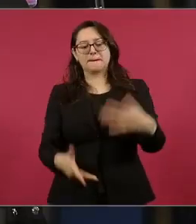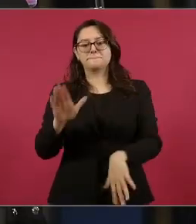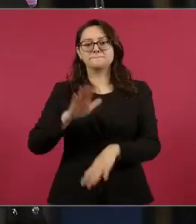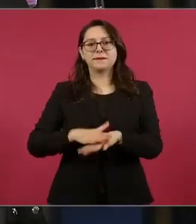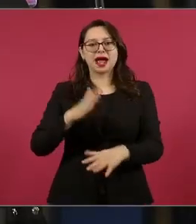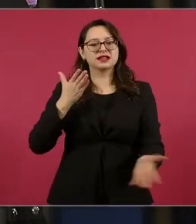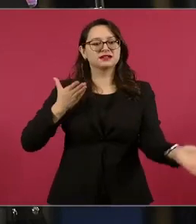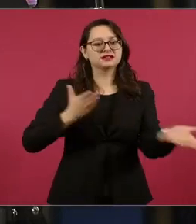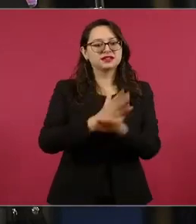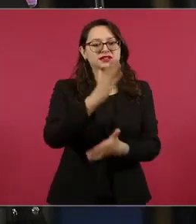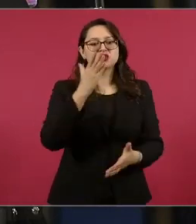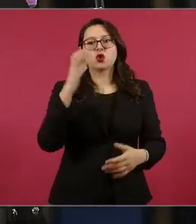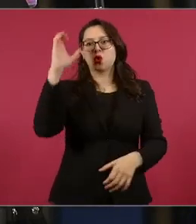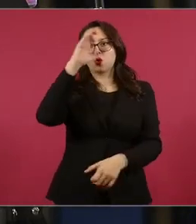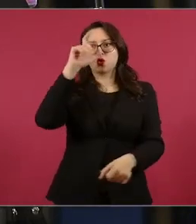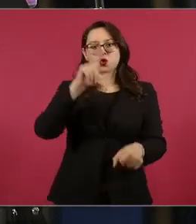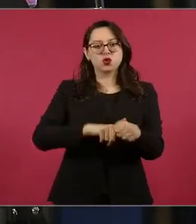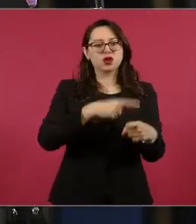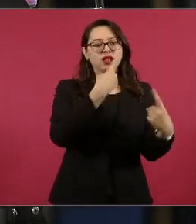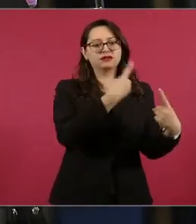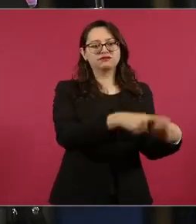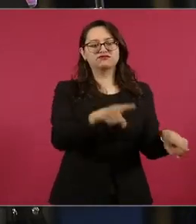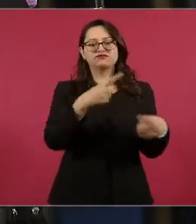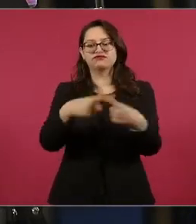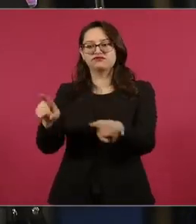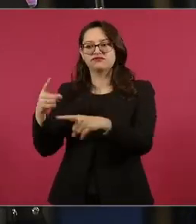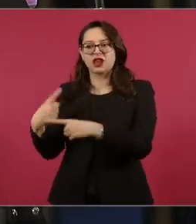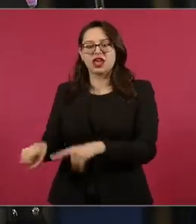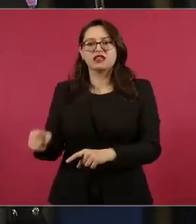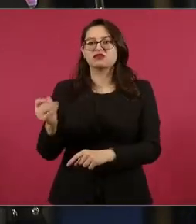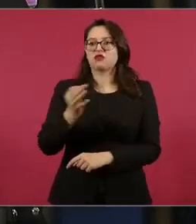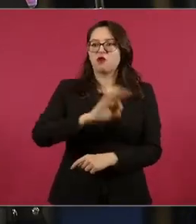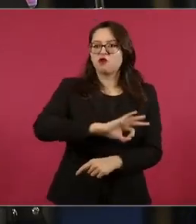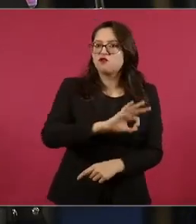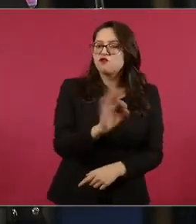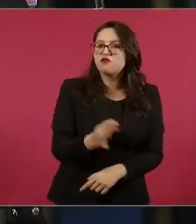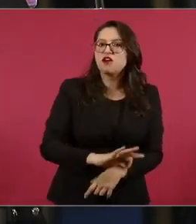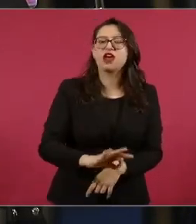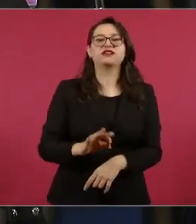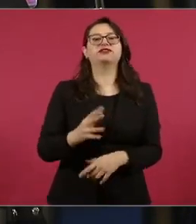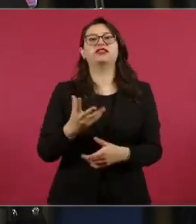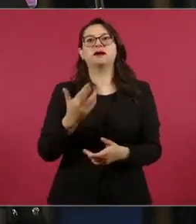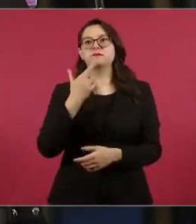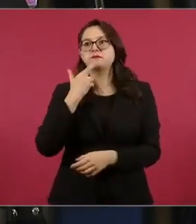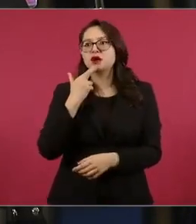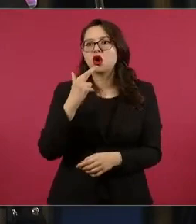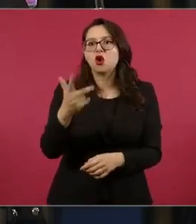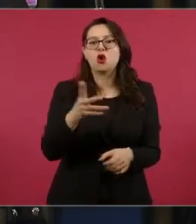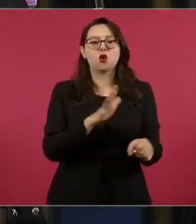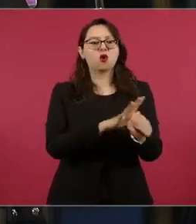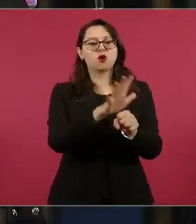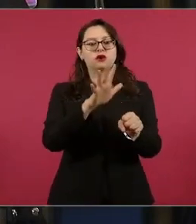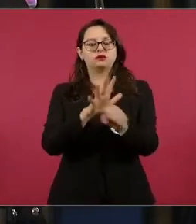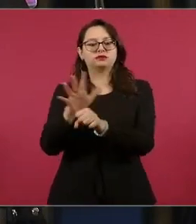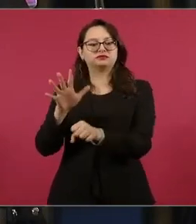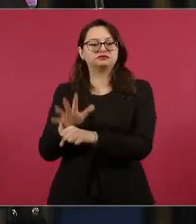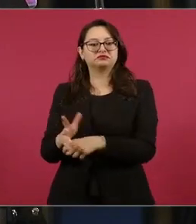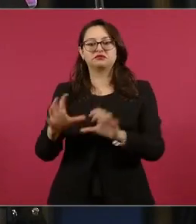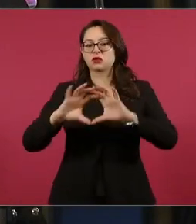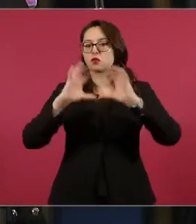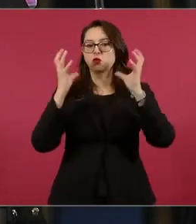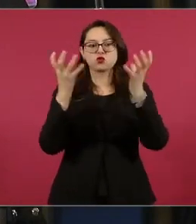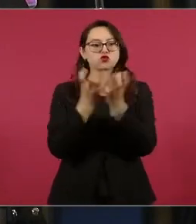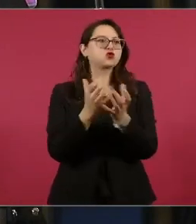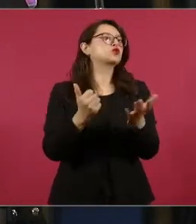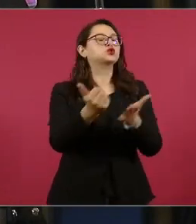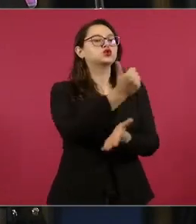y por supuesto eh la mejor oferta participaron en esta encuesta ciudades de todo el